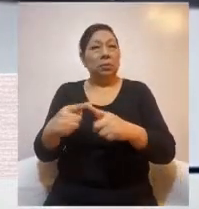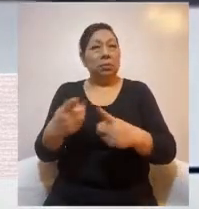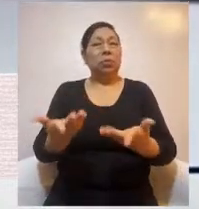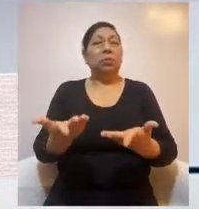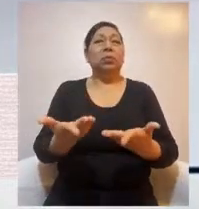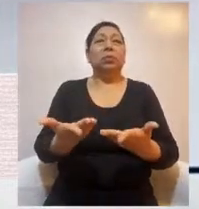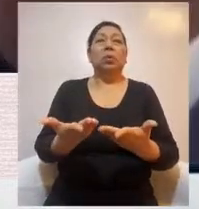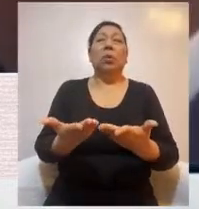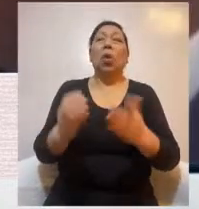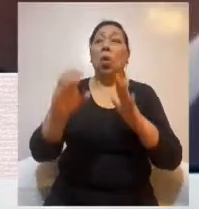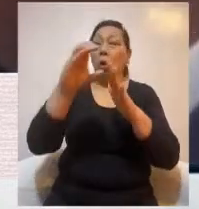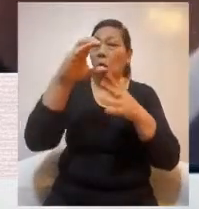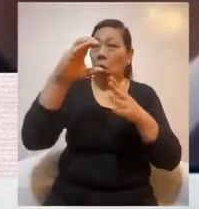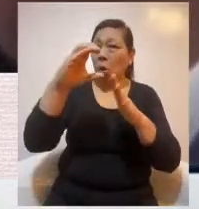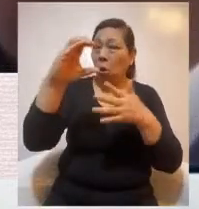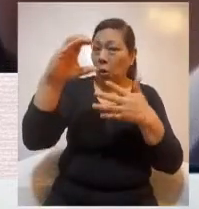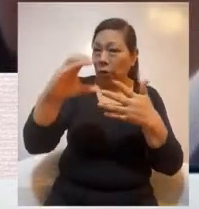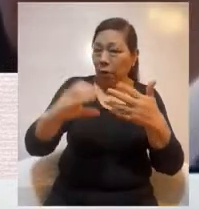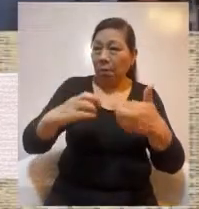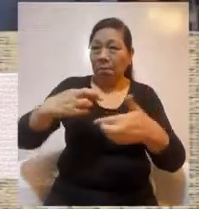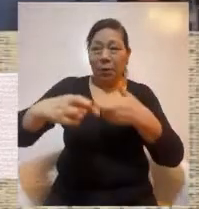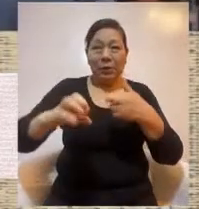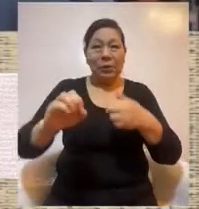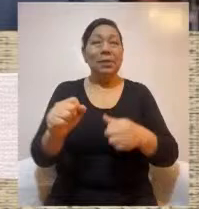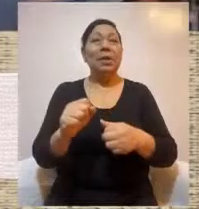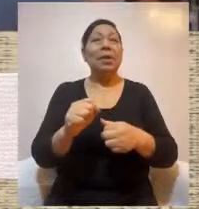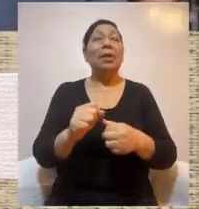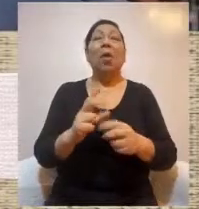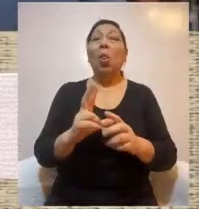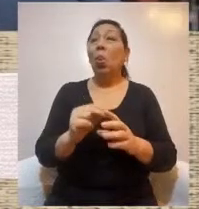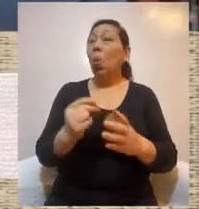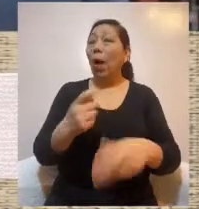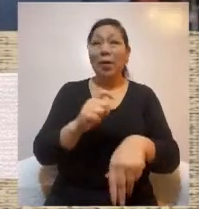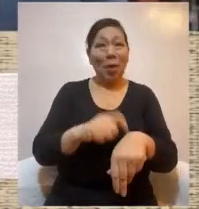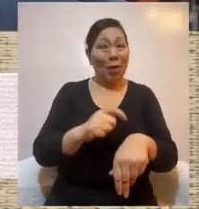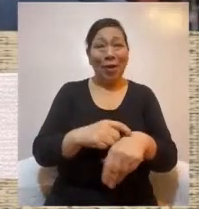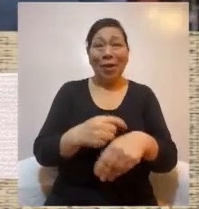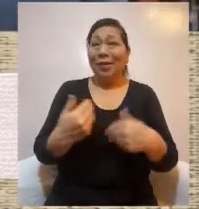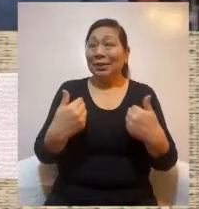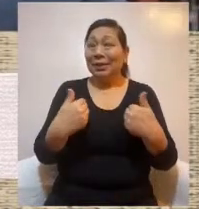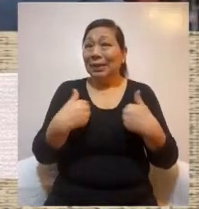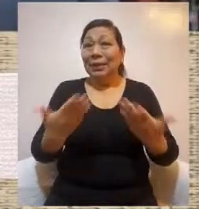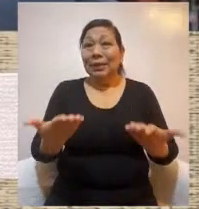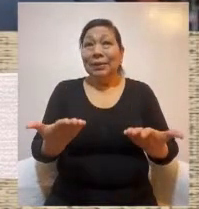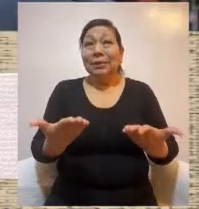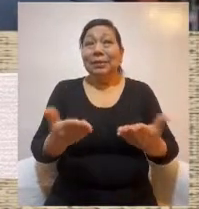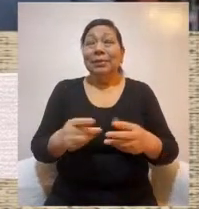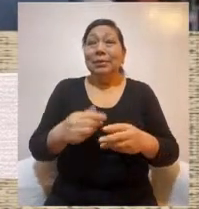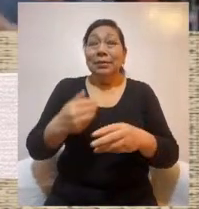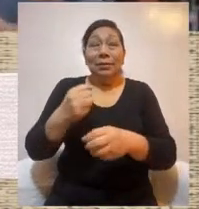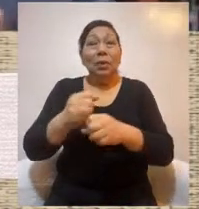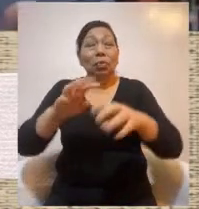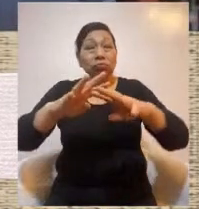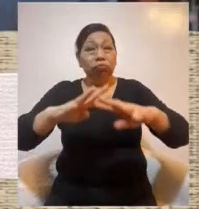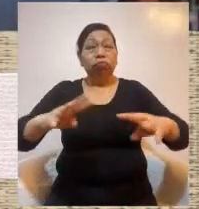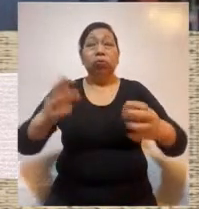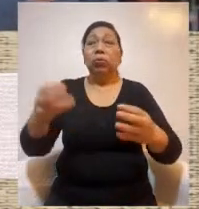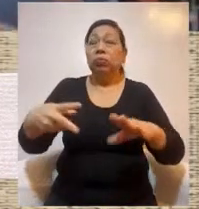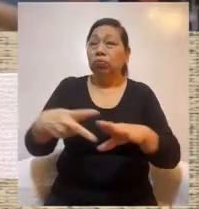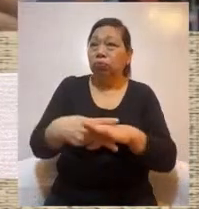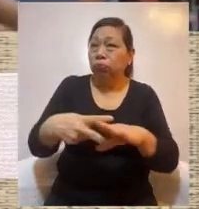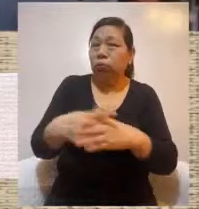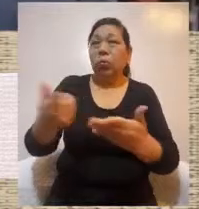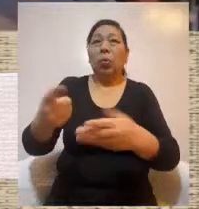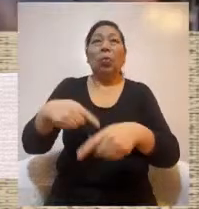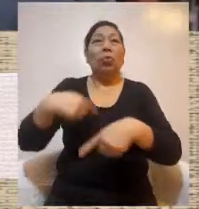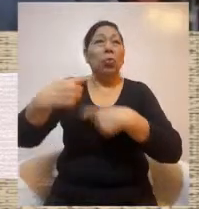que se realizaban en virtud del nuevo Código Procesal Penal, pues básicamente no había horarios. Ella tenía que realizar las audiencias sin